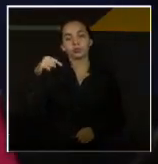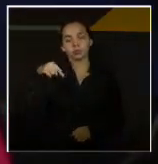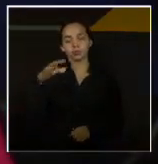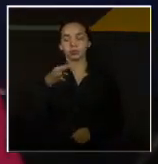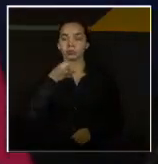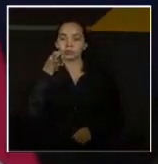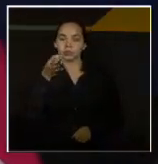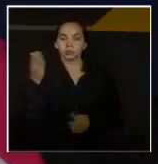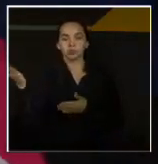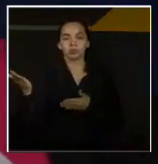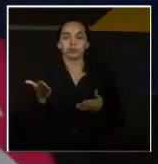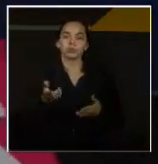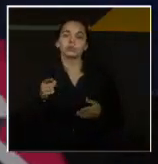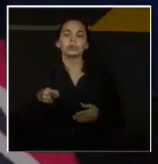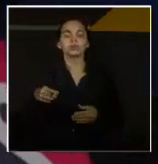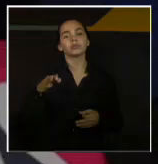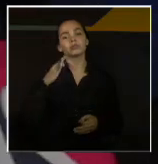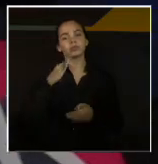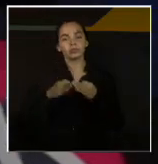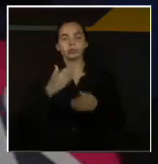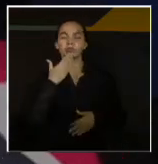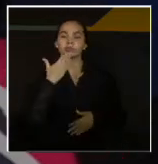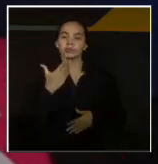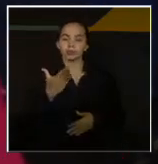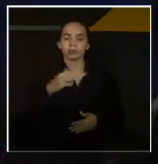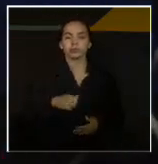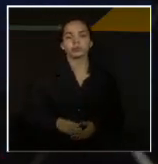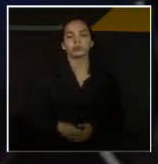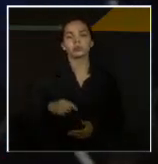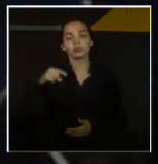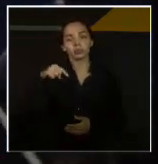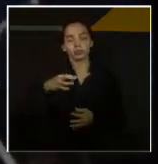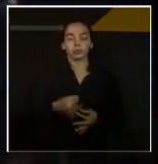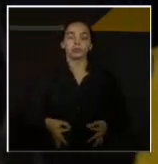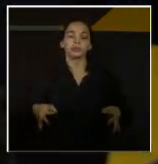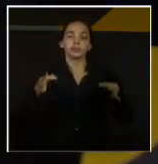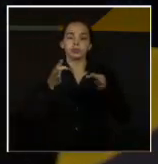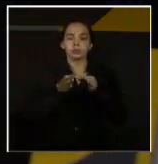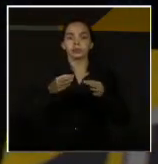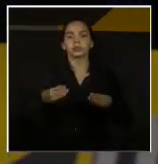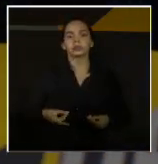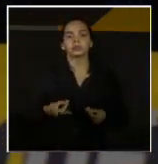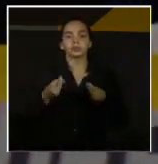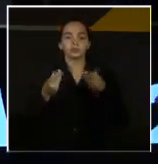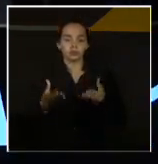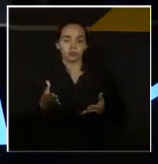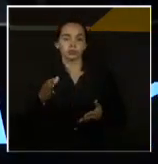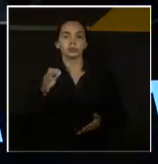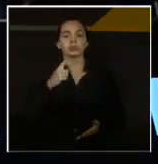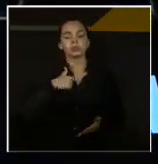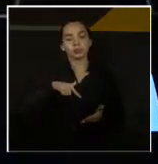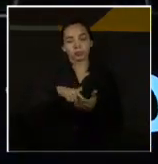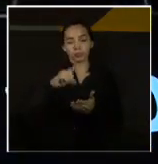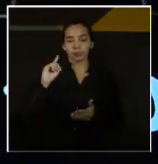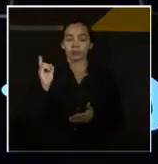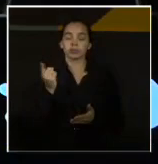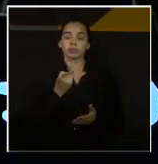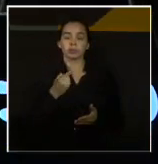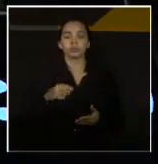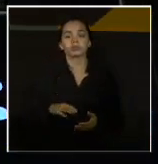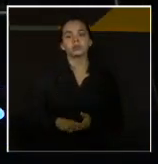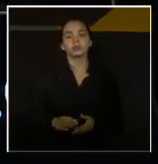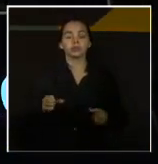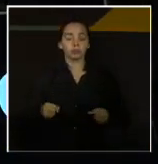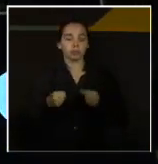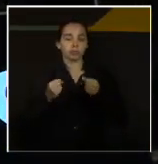denuncian llegan a una conclusión efectiva. Yo creo que también aquí es bien importante darle a la ciudadanía la seguridad de que cuando